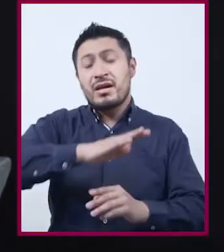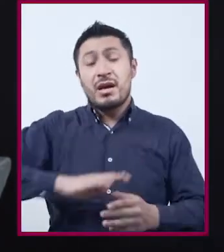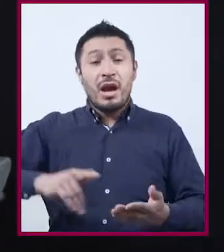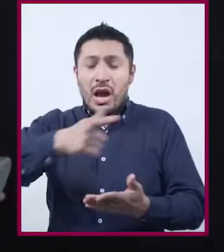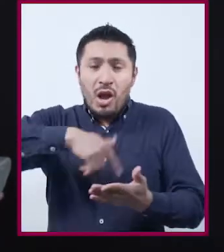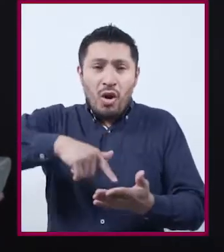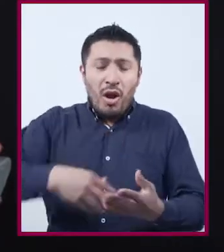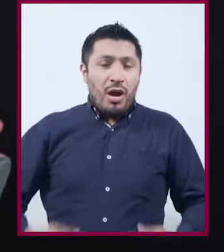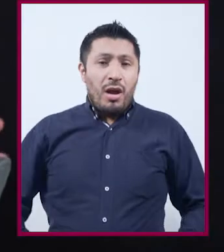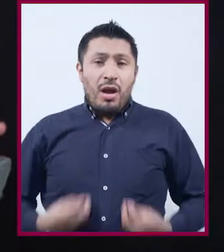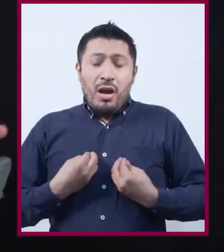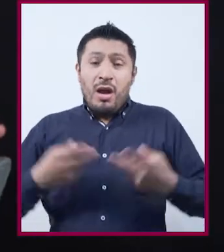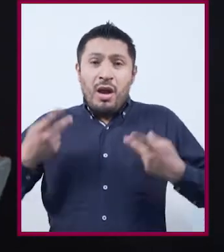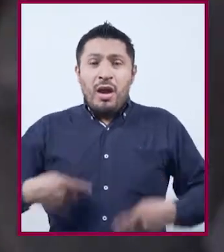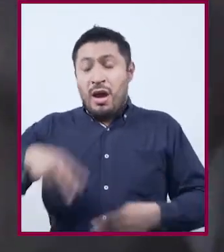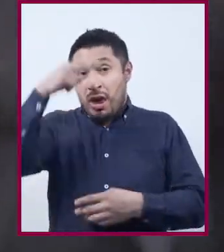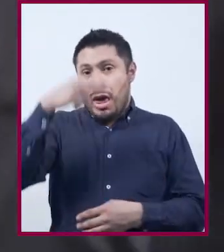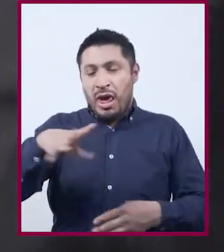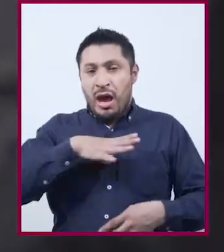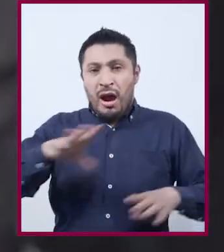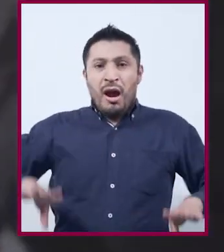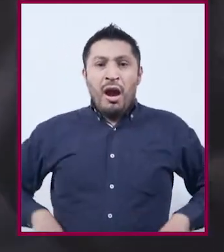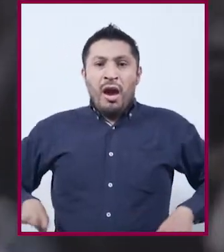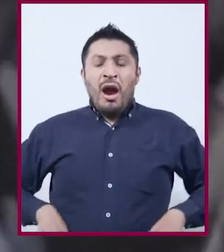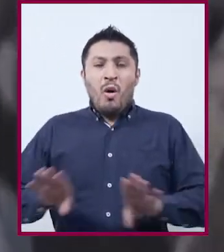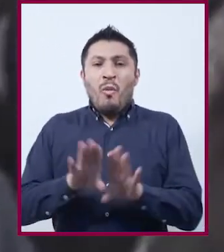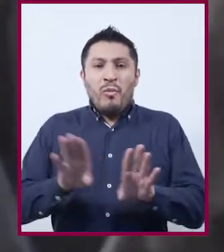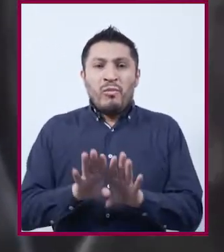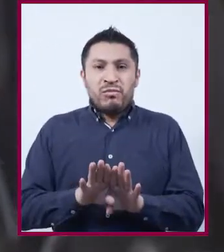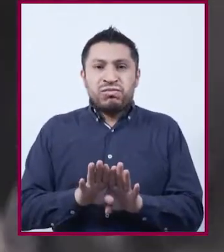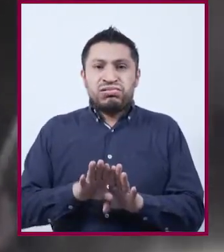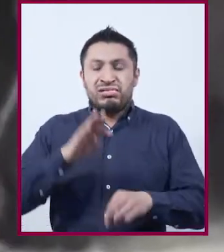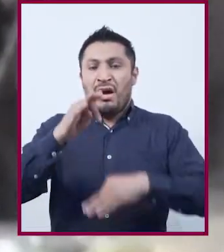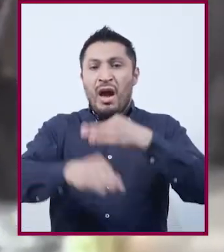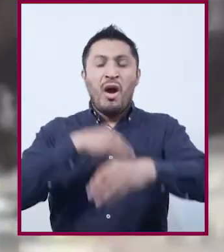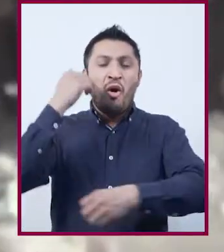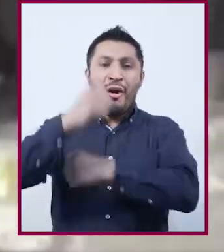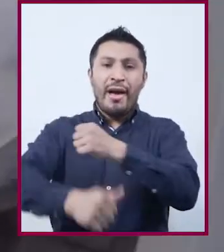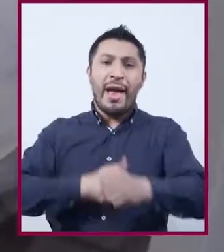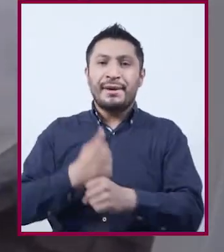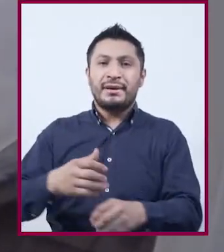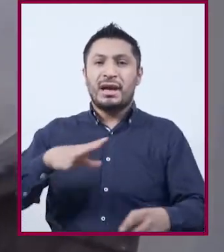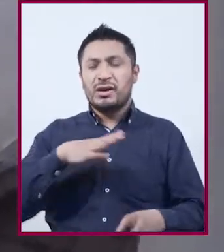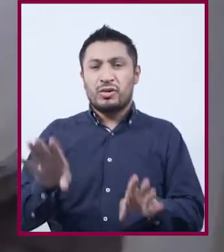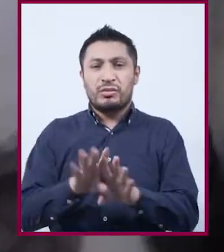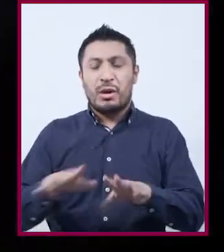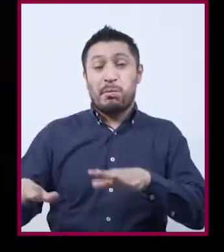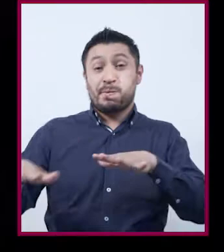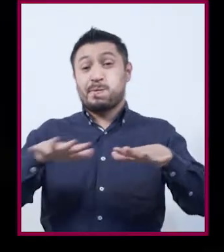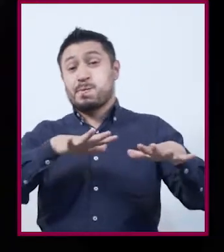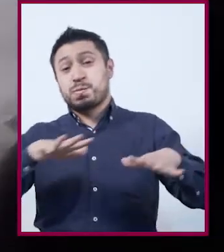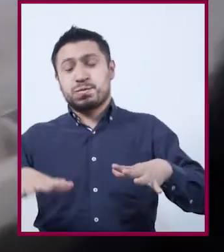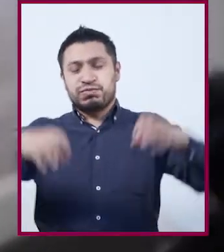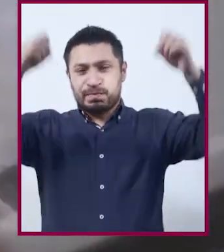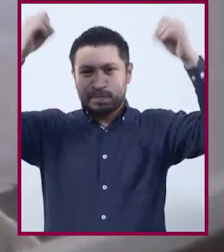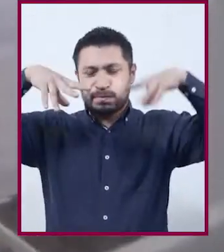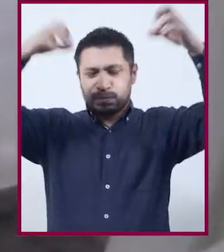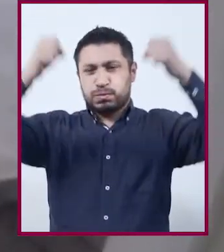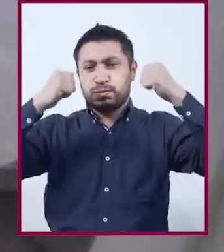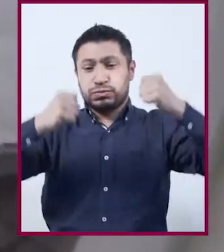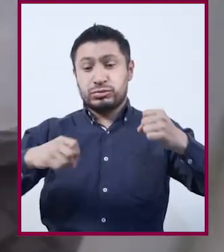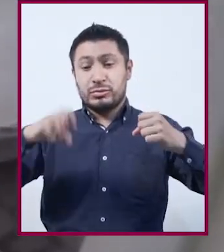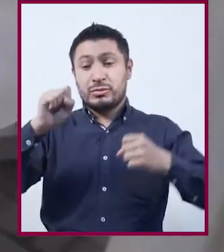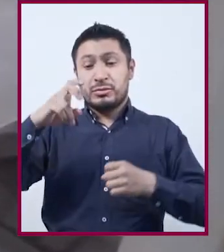Las regiones en las que vivimos, las y los mexicanos se caracterizan por recibir todos los años constantes embates como